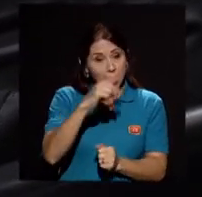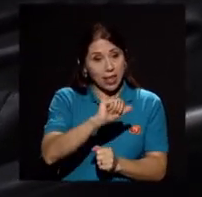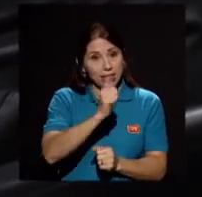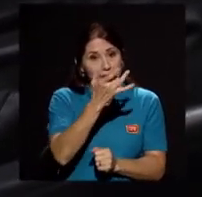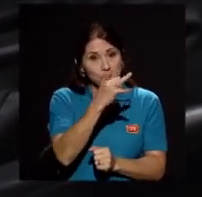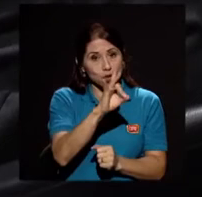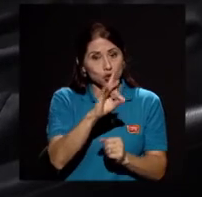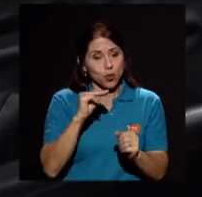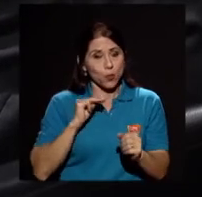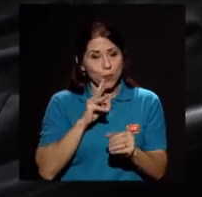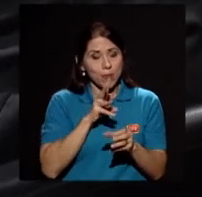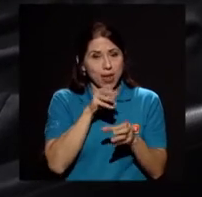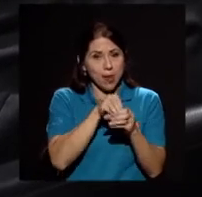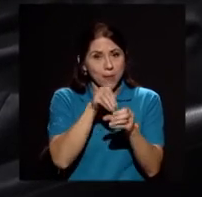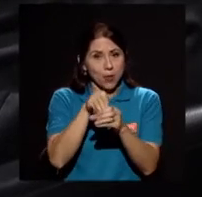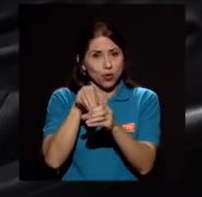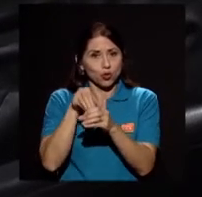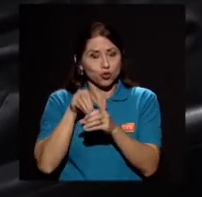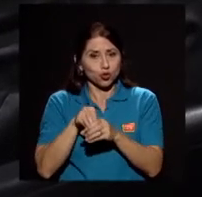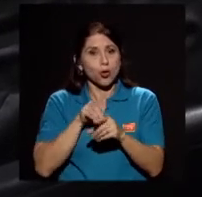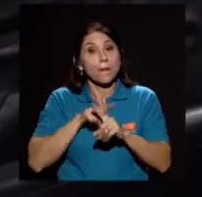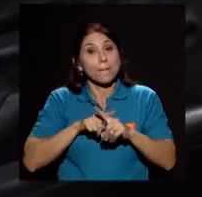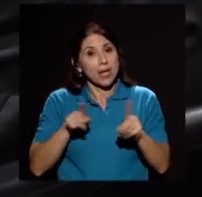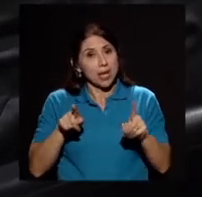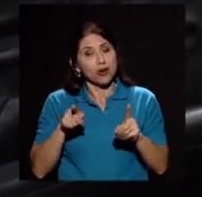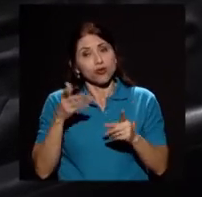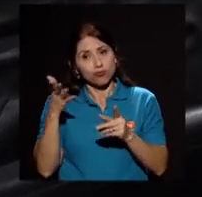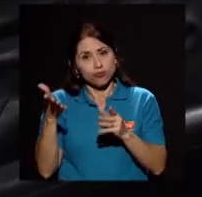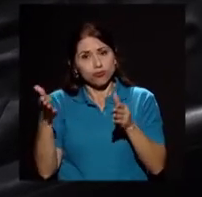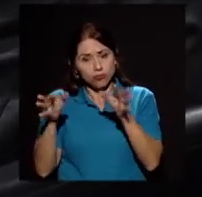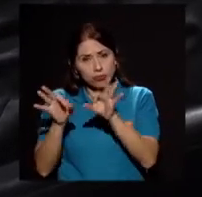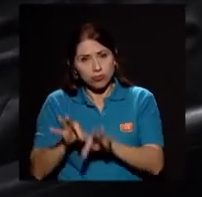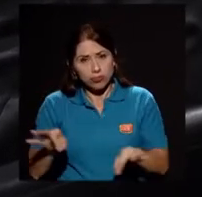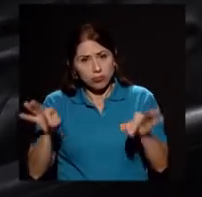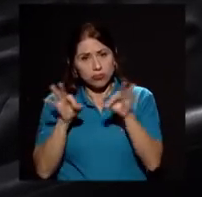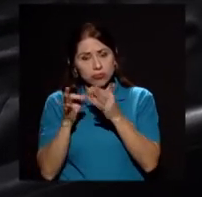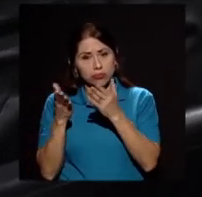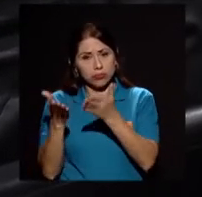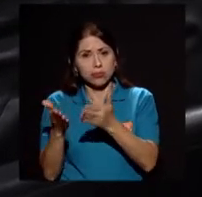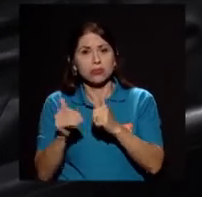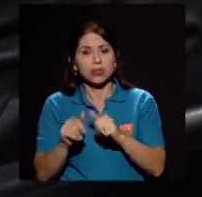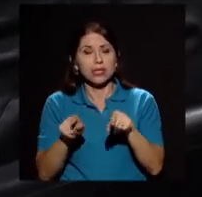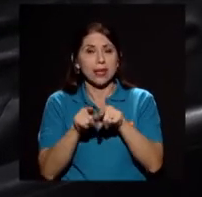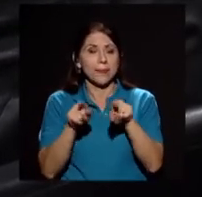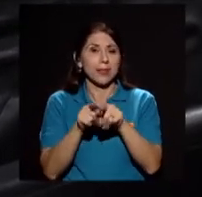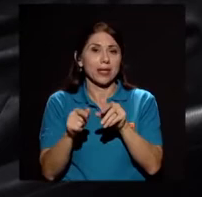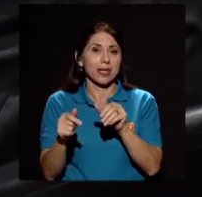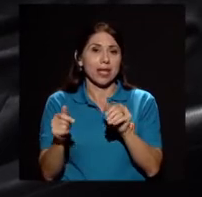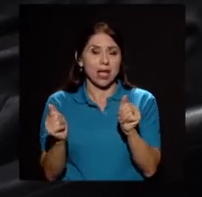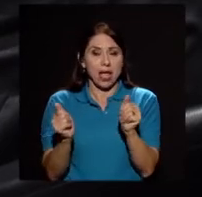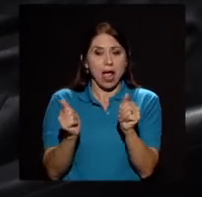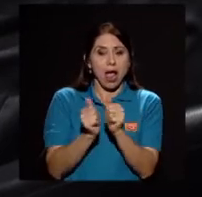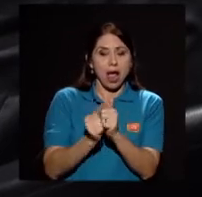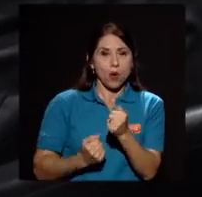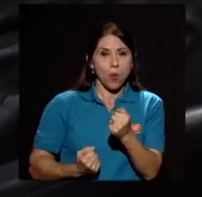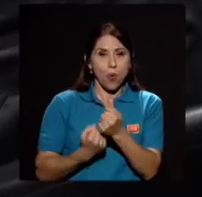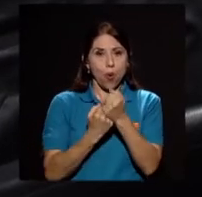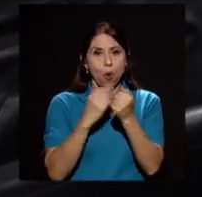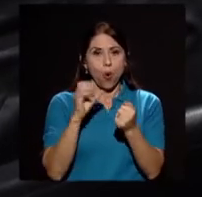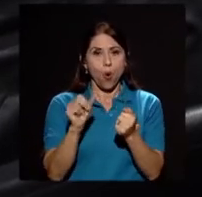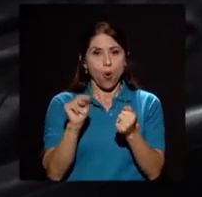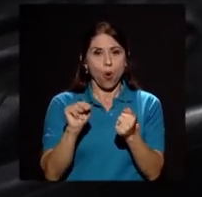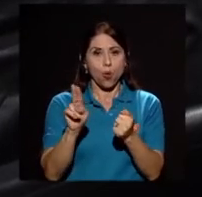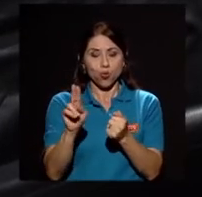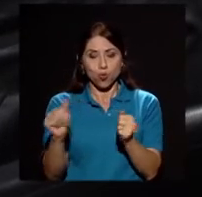un liderazgo importante en esto y el acompañamiento de naciones unidas y del